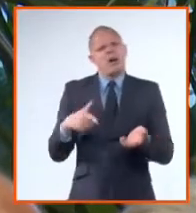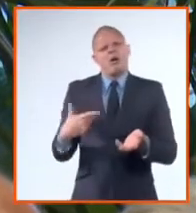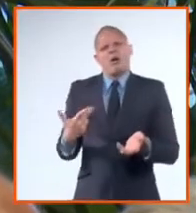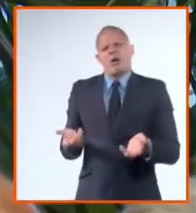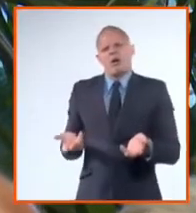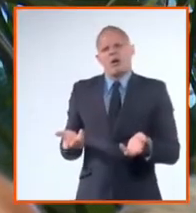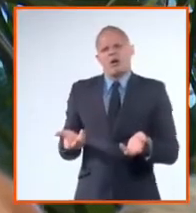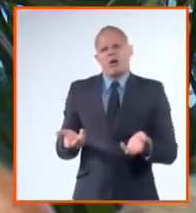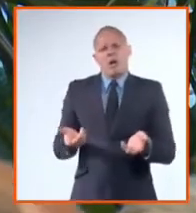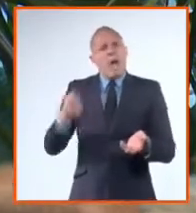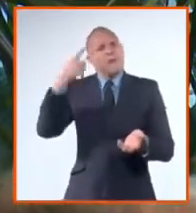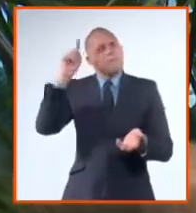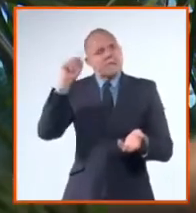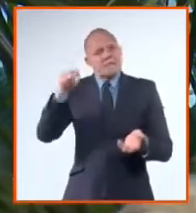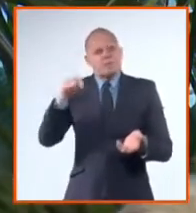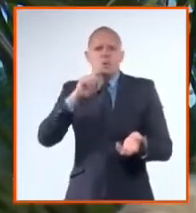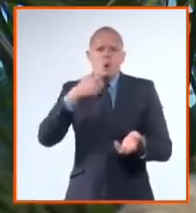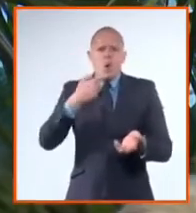ocurre en varios niveles,